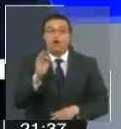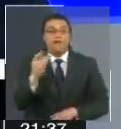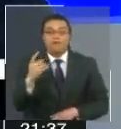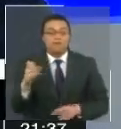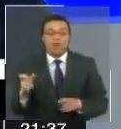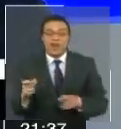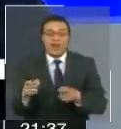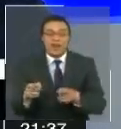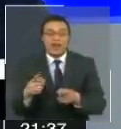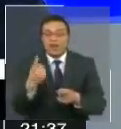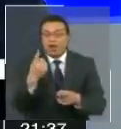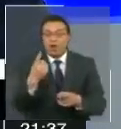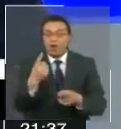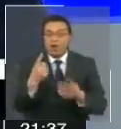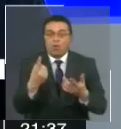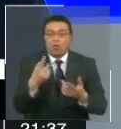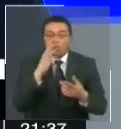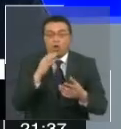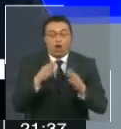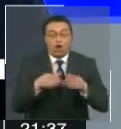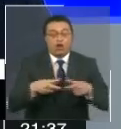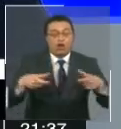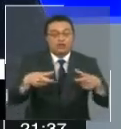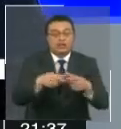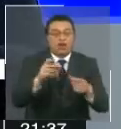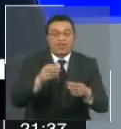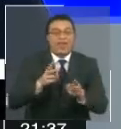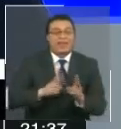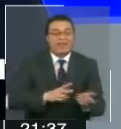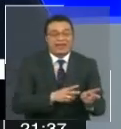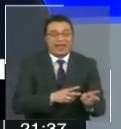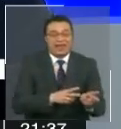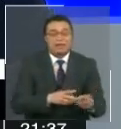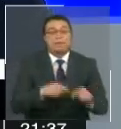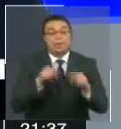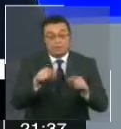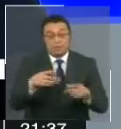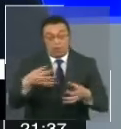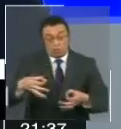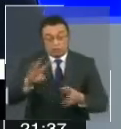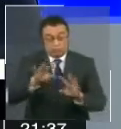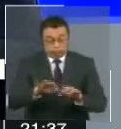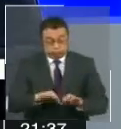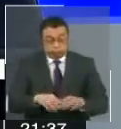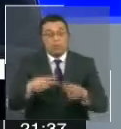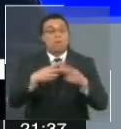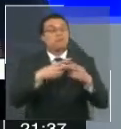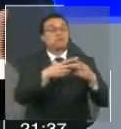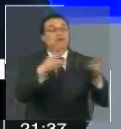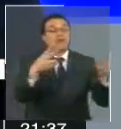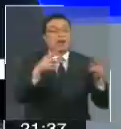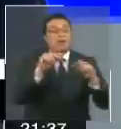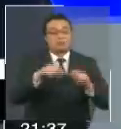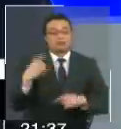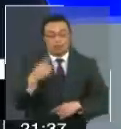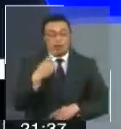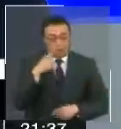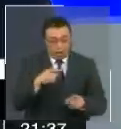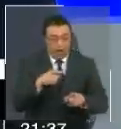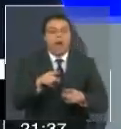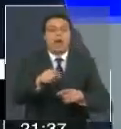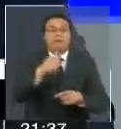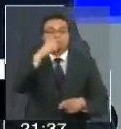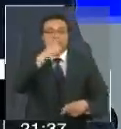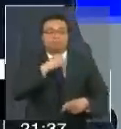tanto, un consejo de guerra. Y sin embargo, redacta este documento, lo lleva, lo publica y con eso nosotros estimamos que encubre.